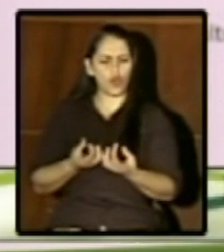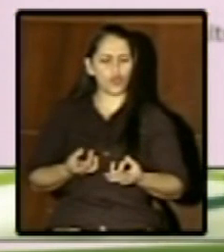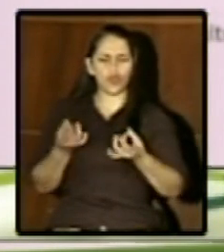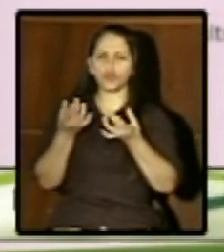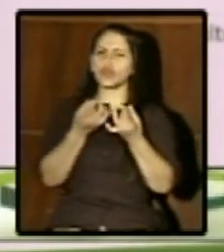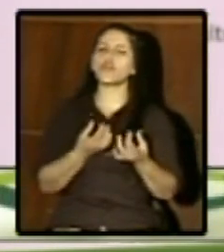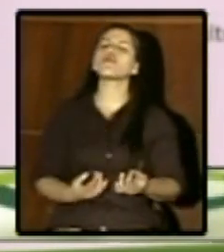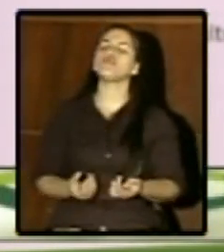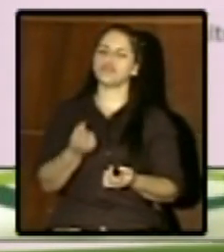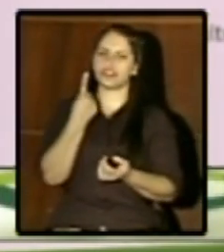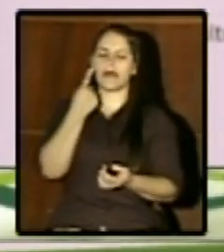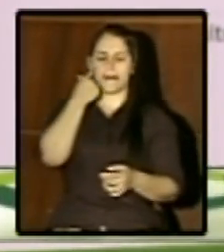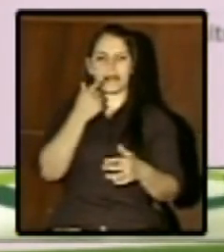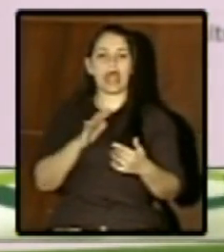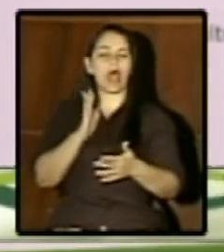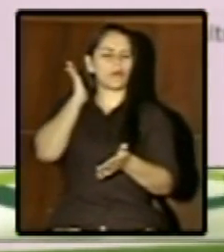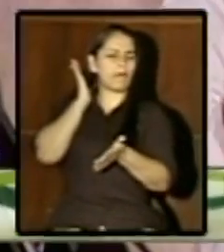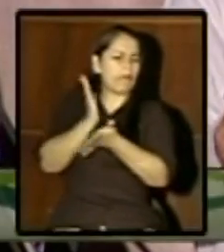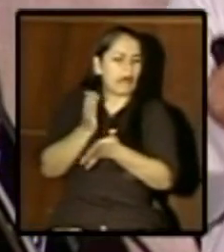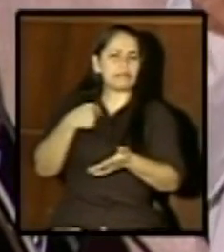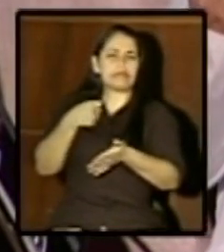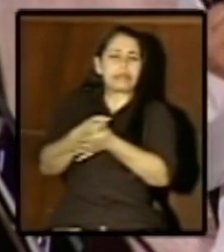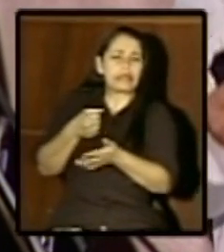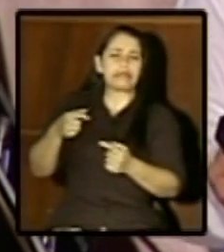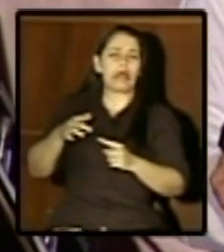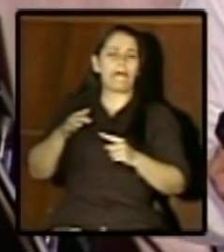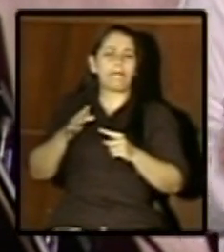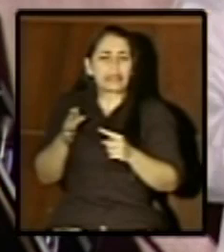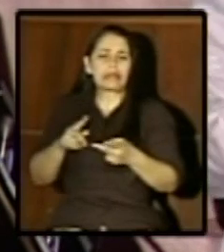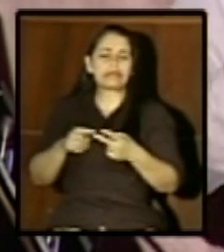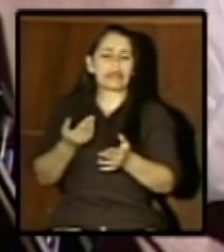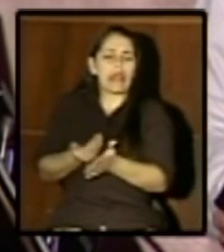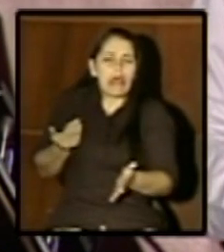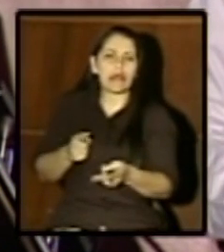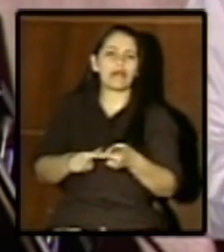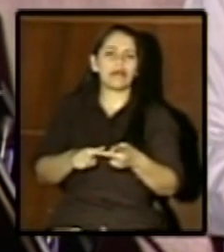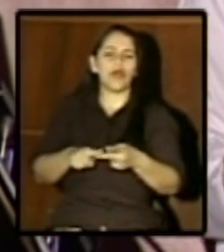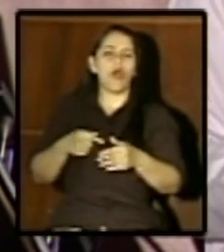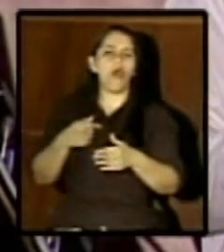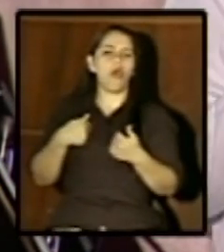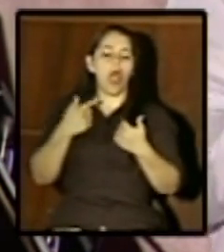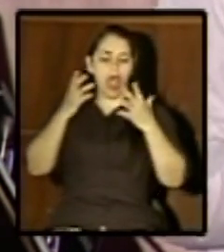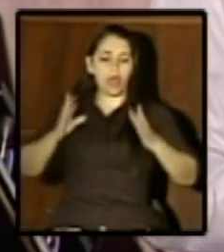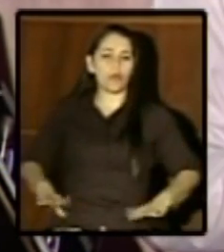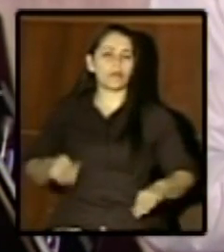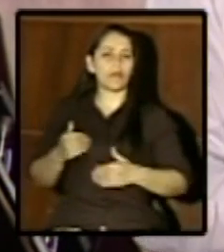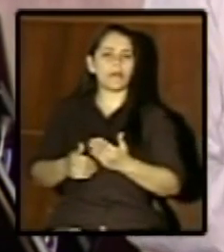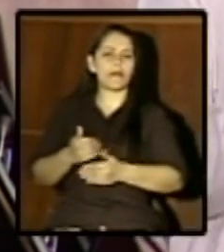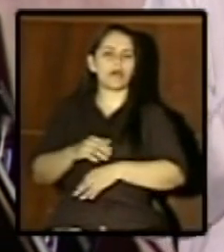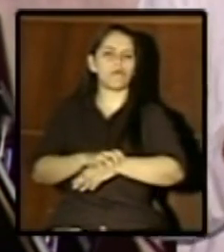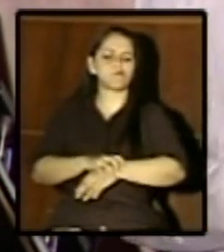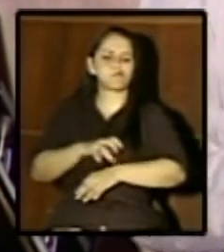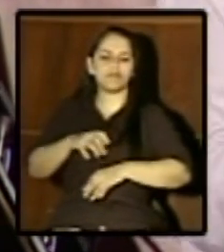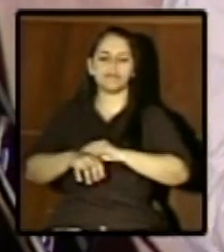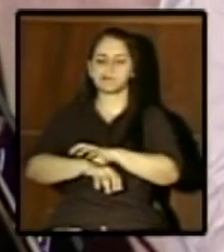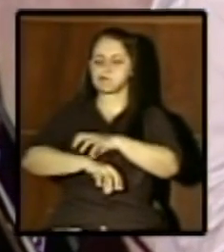nos va a generar un dolor. Trátese de un golpe, un pinchazo, una quemadura, un proceso inflamatorio en nuestro cuerpo. Cualquiera de